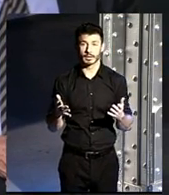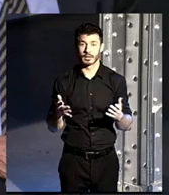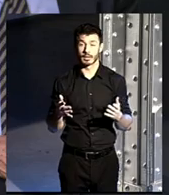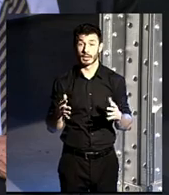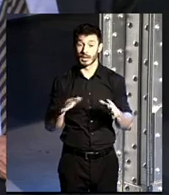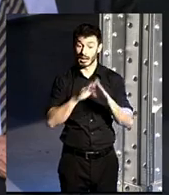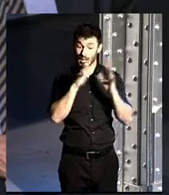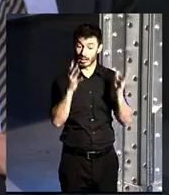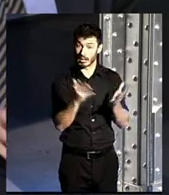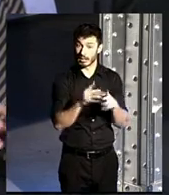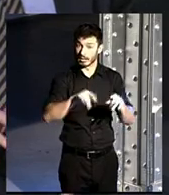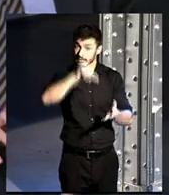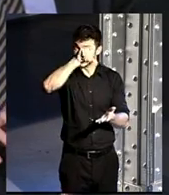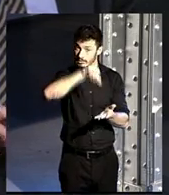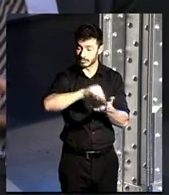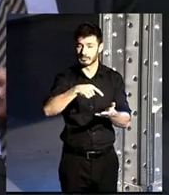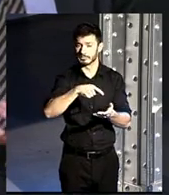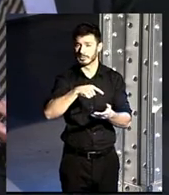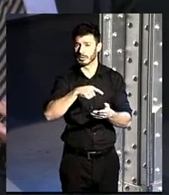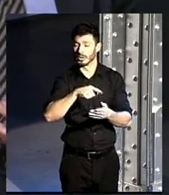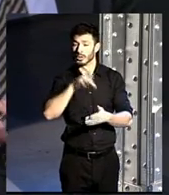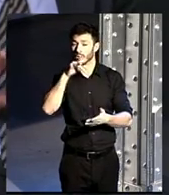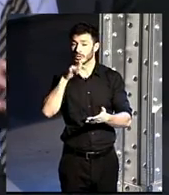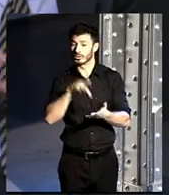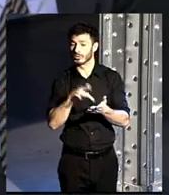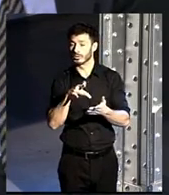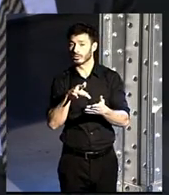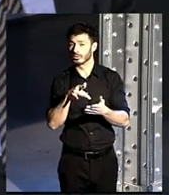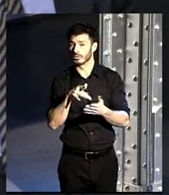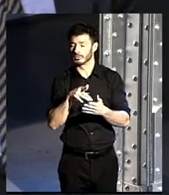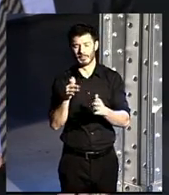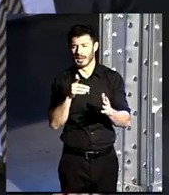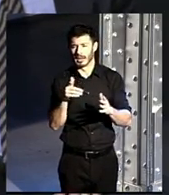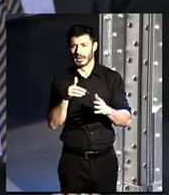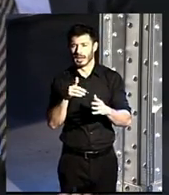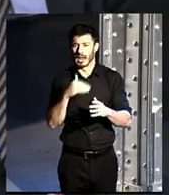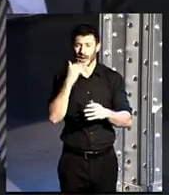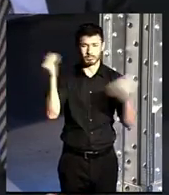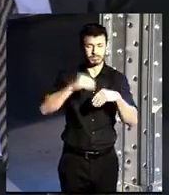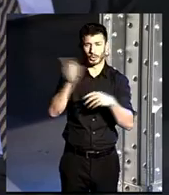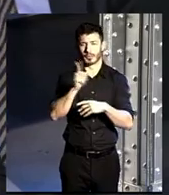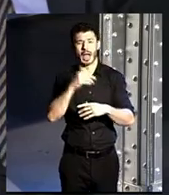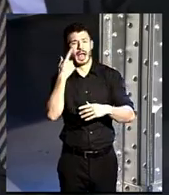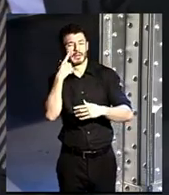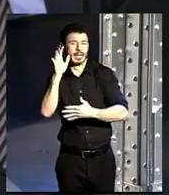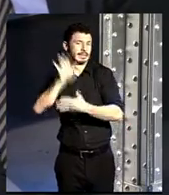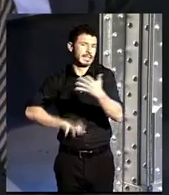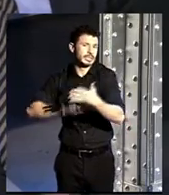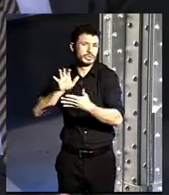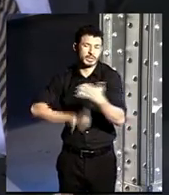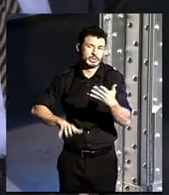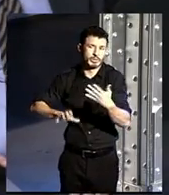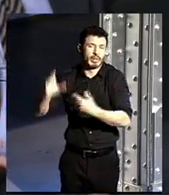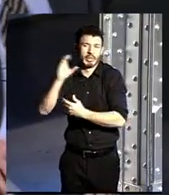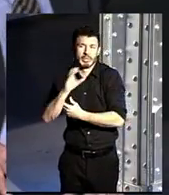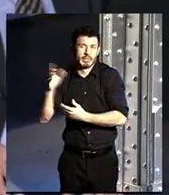en que Verne la escribió, Sí, no sí. era exactamente No. algo descabellado. No, era basado sobre la opinión textos de algún, claro. científicos,